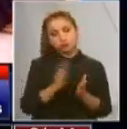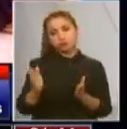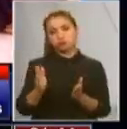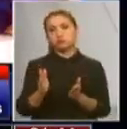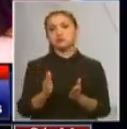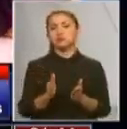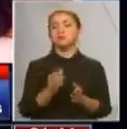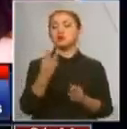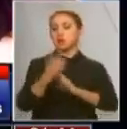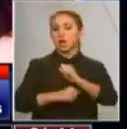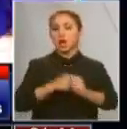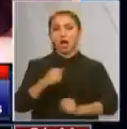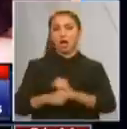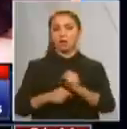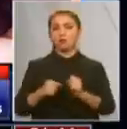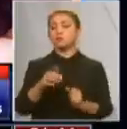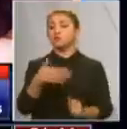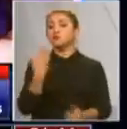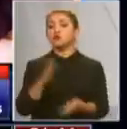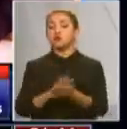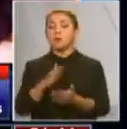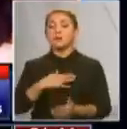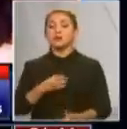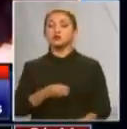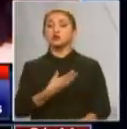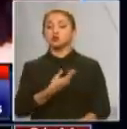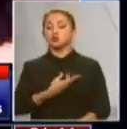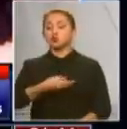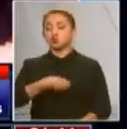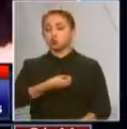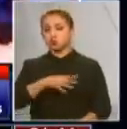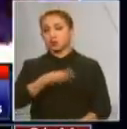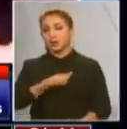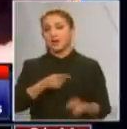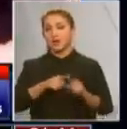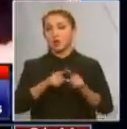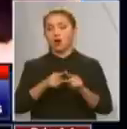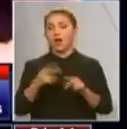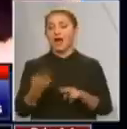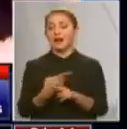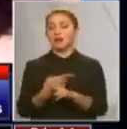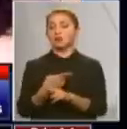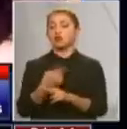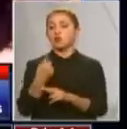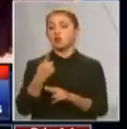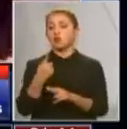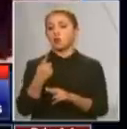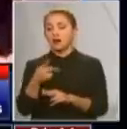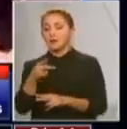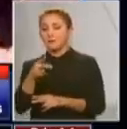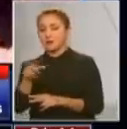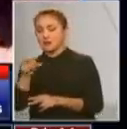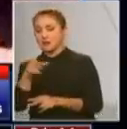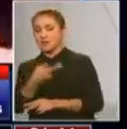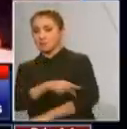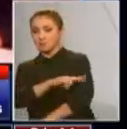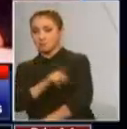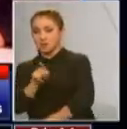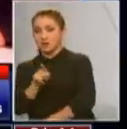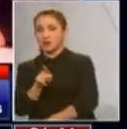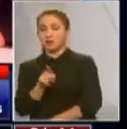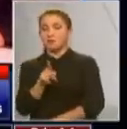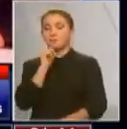primeros 3 años, después fallece mi suegra, hereda mi cuñada y le arriendo un año más a ella, pero ya pagándole directamente el Senado a ella.